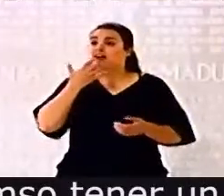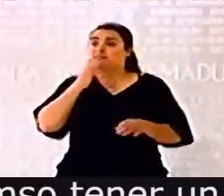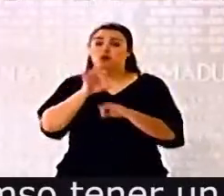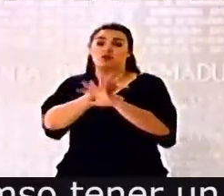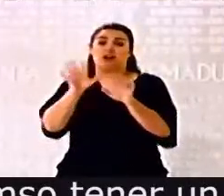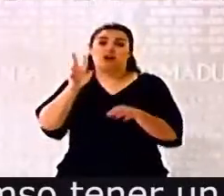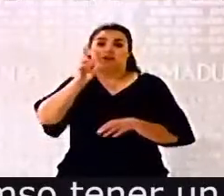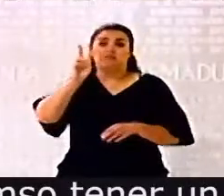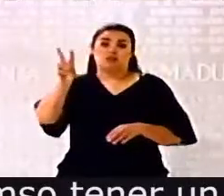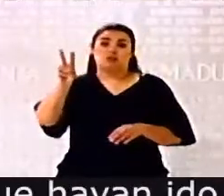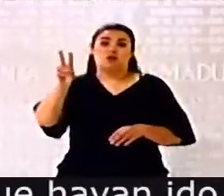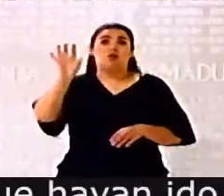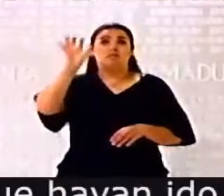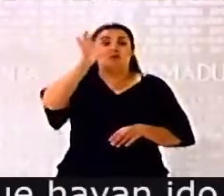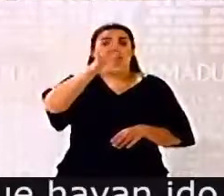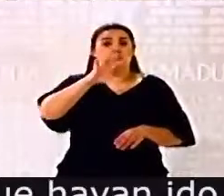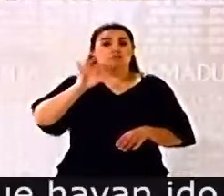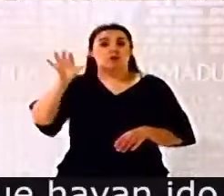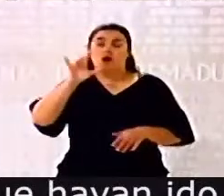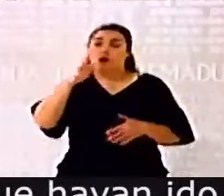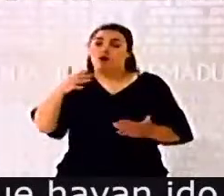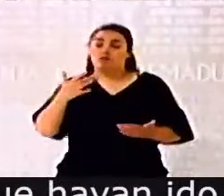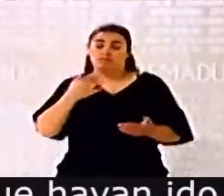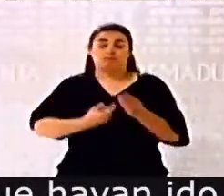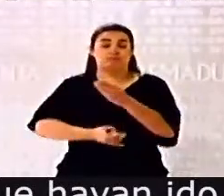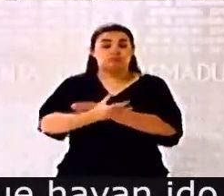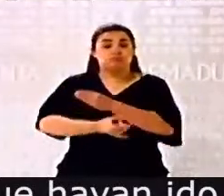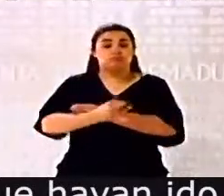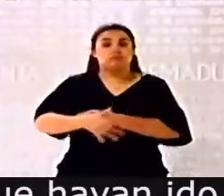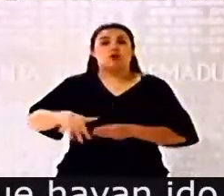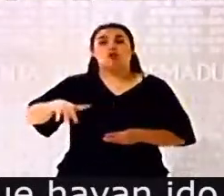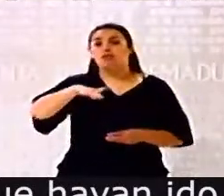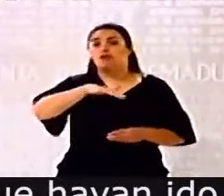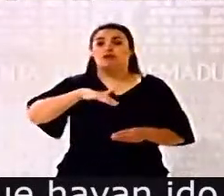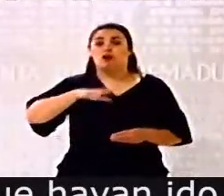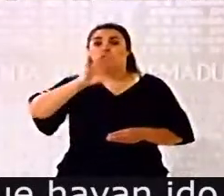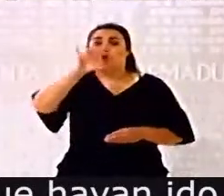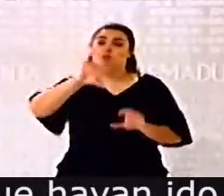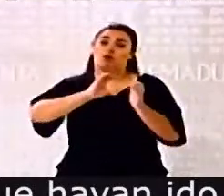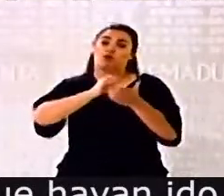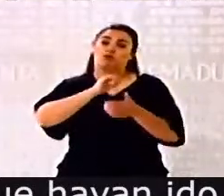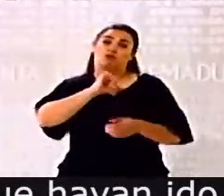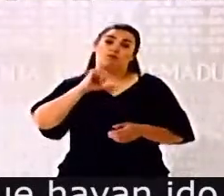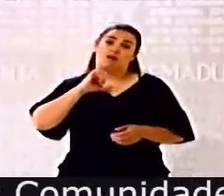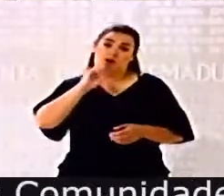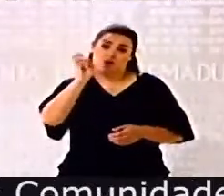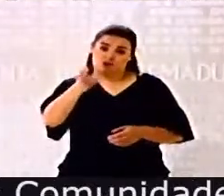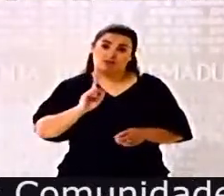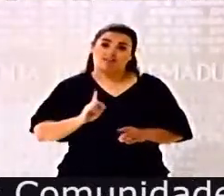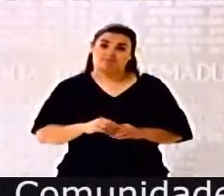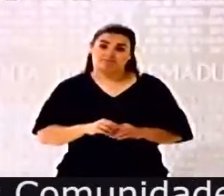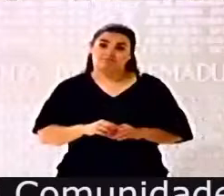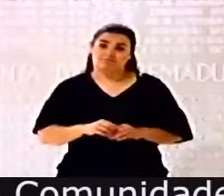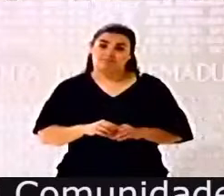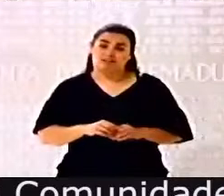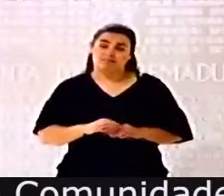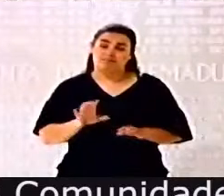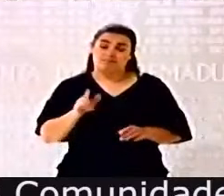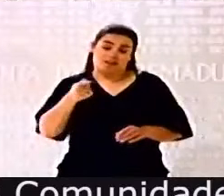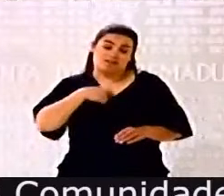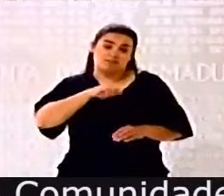ustedes en distintos brotes que ahora mismo se están produciendo en otras comunidades autónomas de nuestro